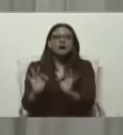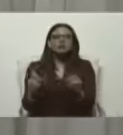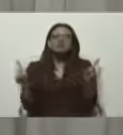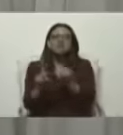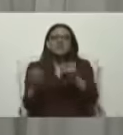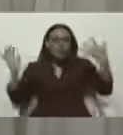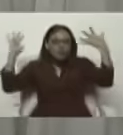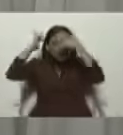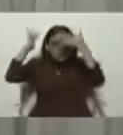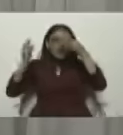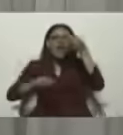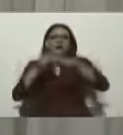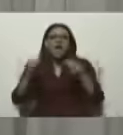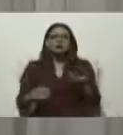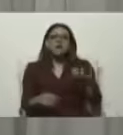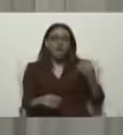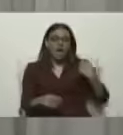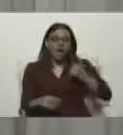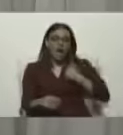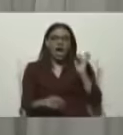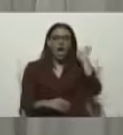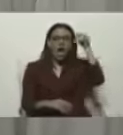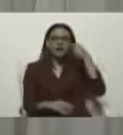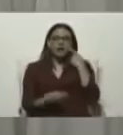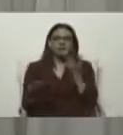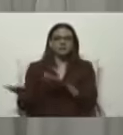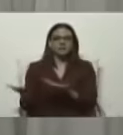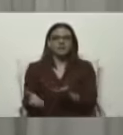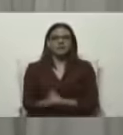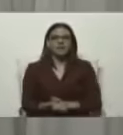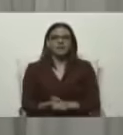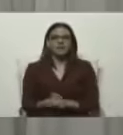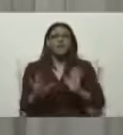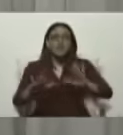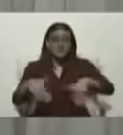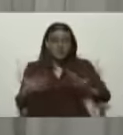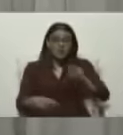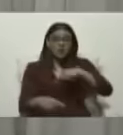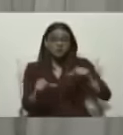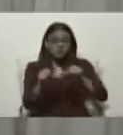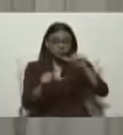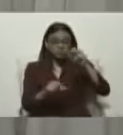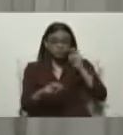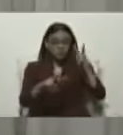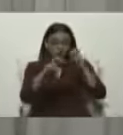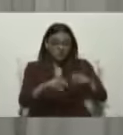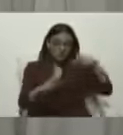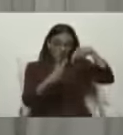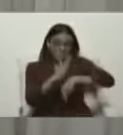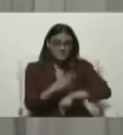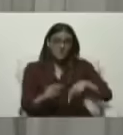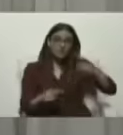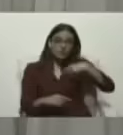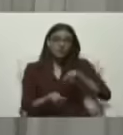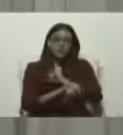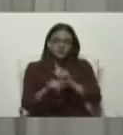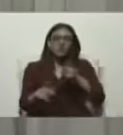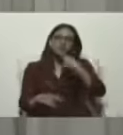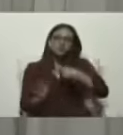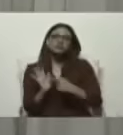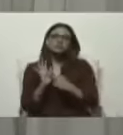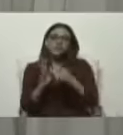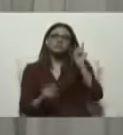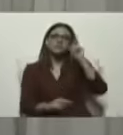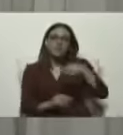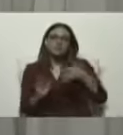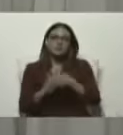Javier Milei en Argentina. Ya vamos a verlo, después que hagamos este breve análisis sobre The Land of Grace.